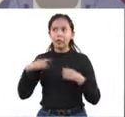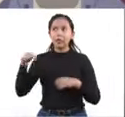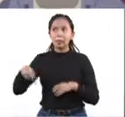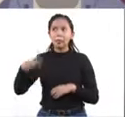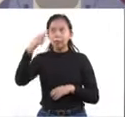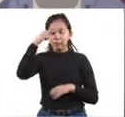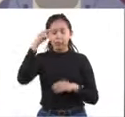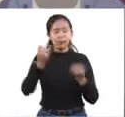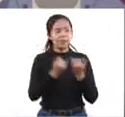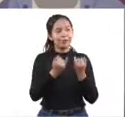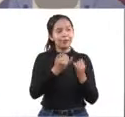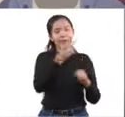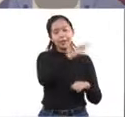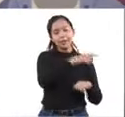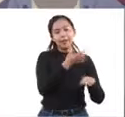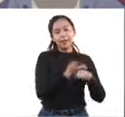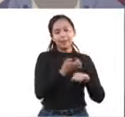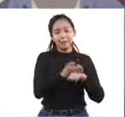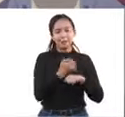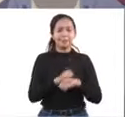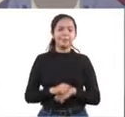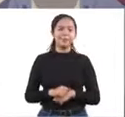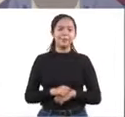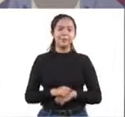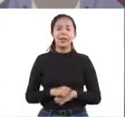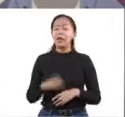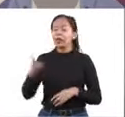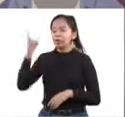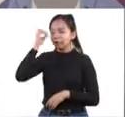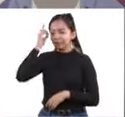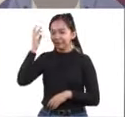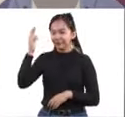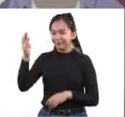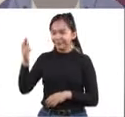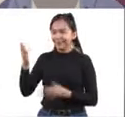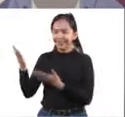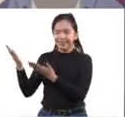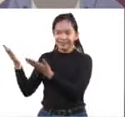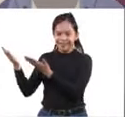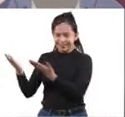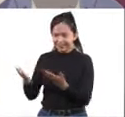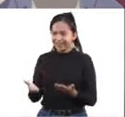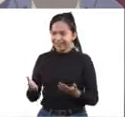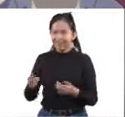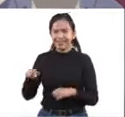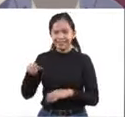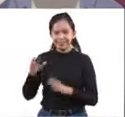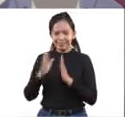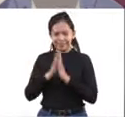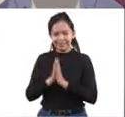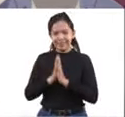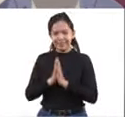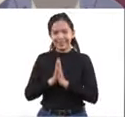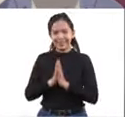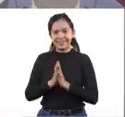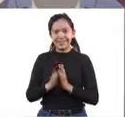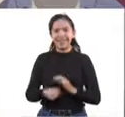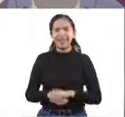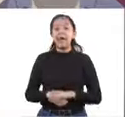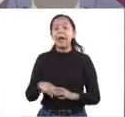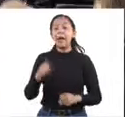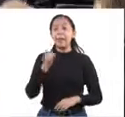no tomar más tiempo, doctora, si nos hace el honor de venir a tomar la palabra. Ah, sí, sí,